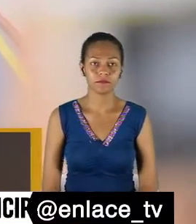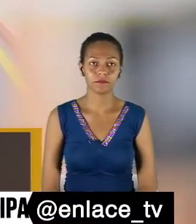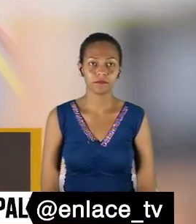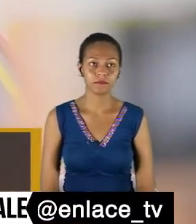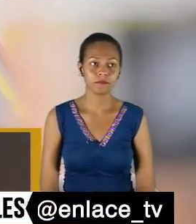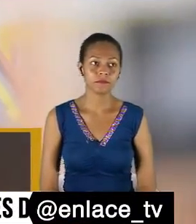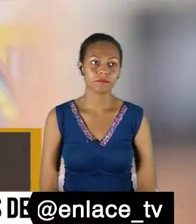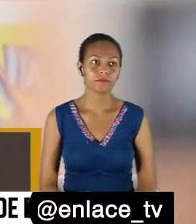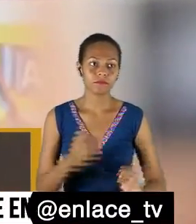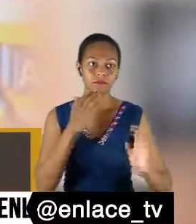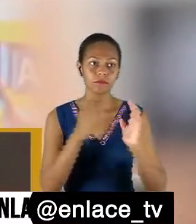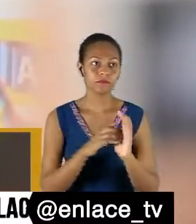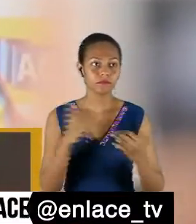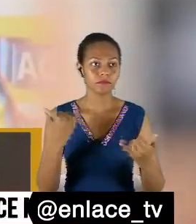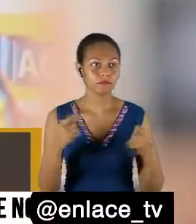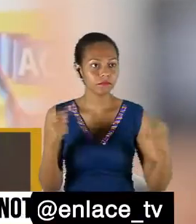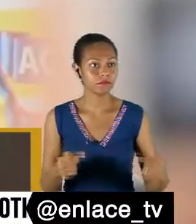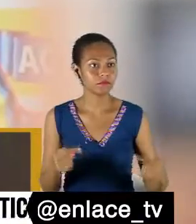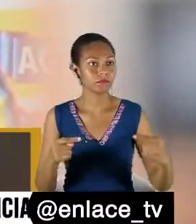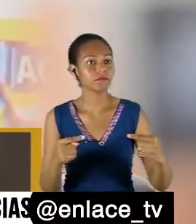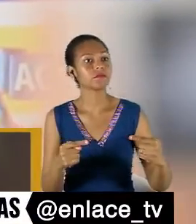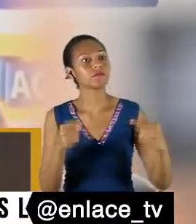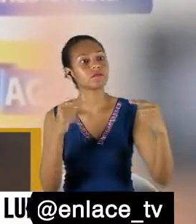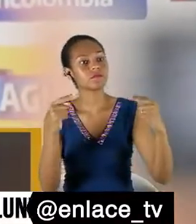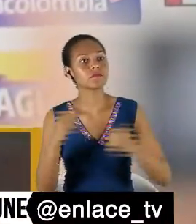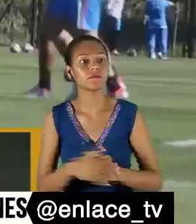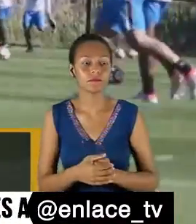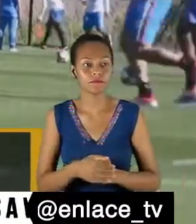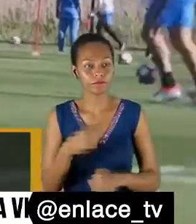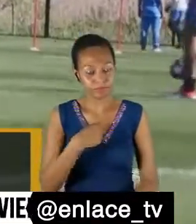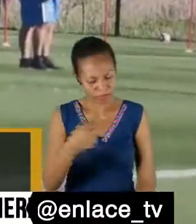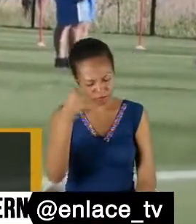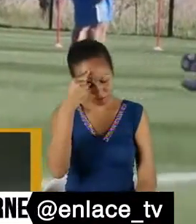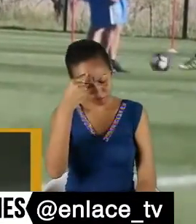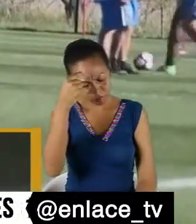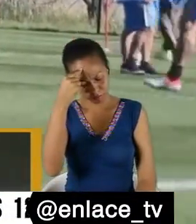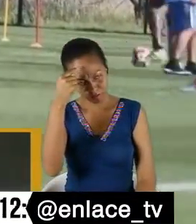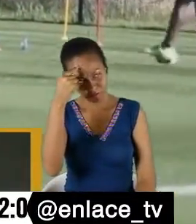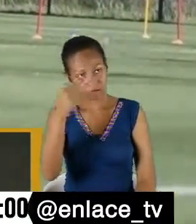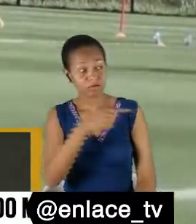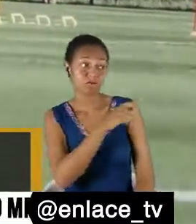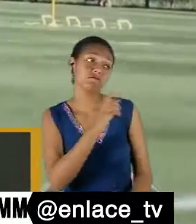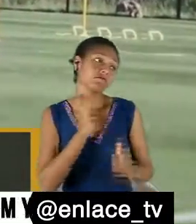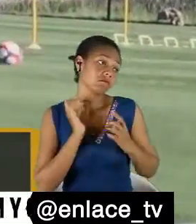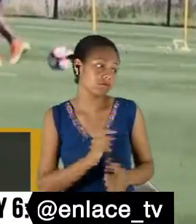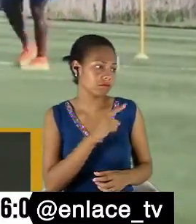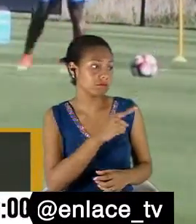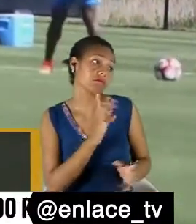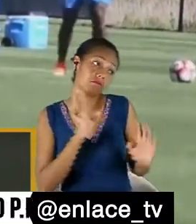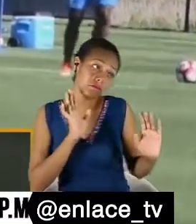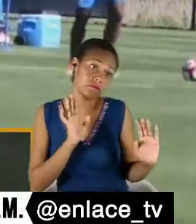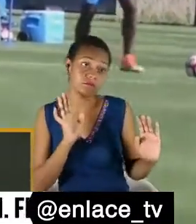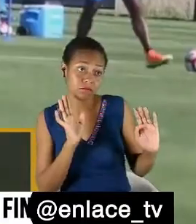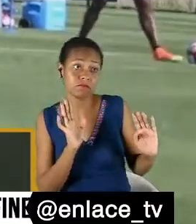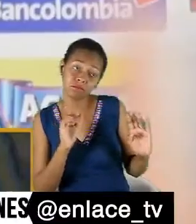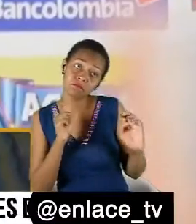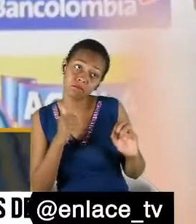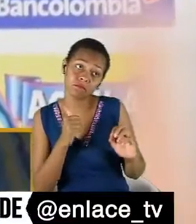pero hoy en día los partidos se ganan muchas veces más en el aspecto mental. Yo creo que el que mejor esté preparado